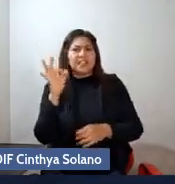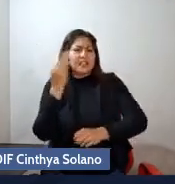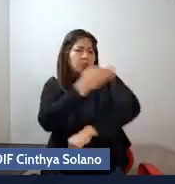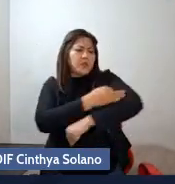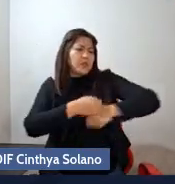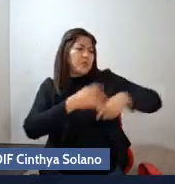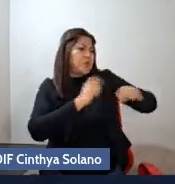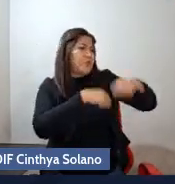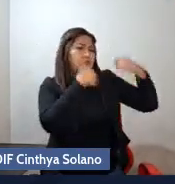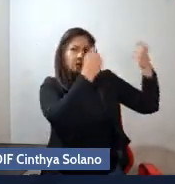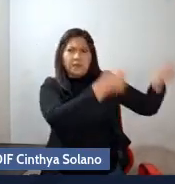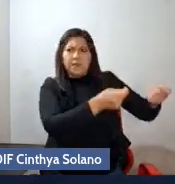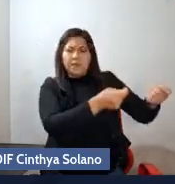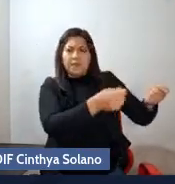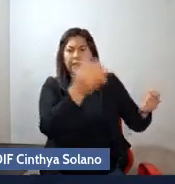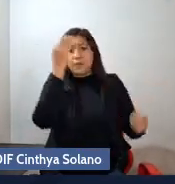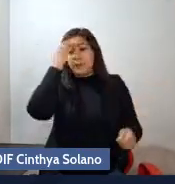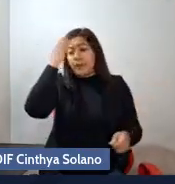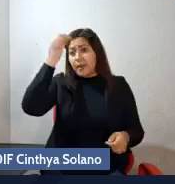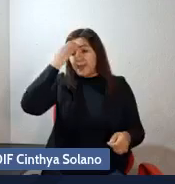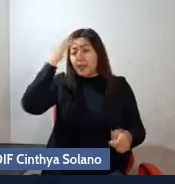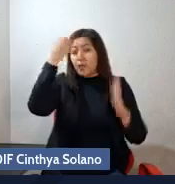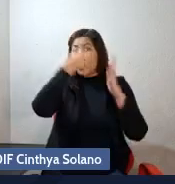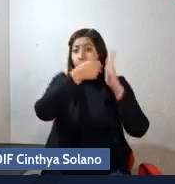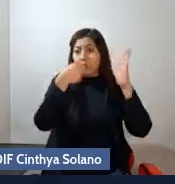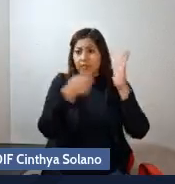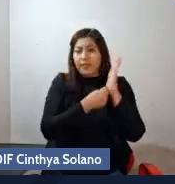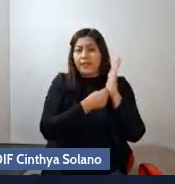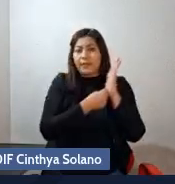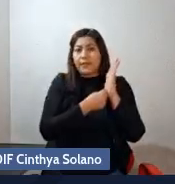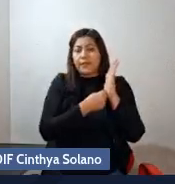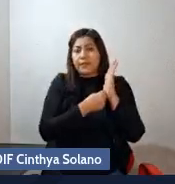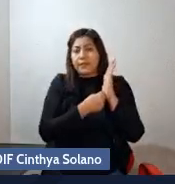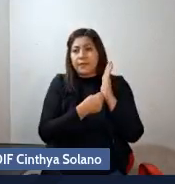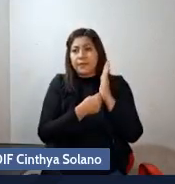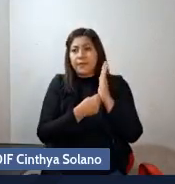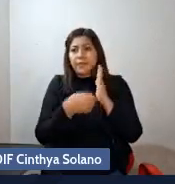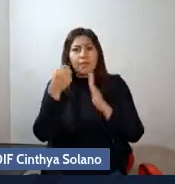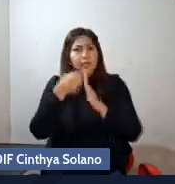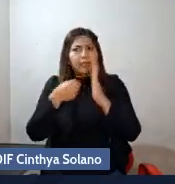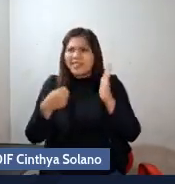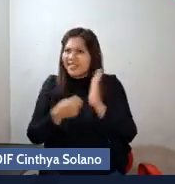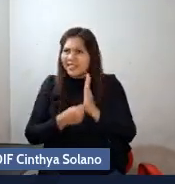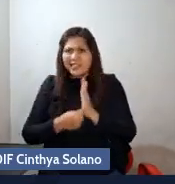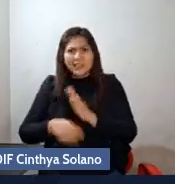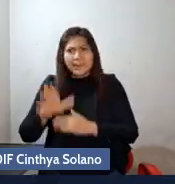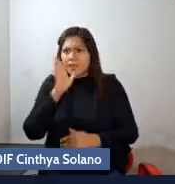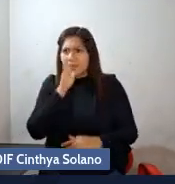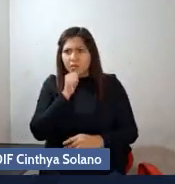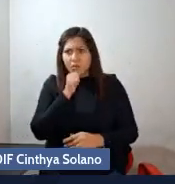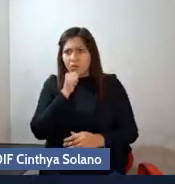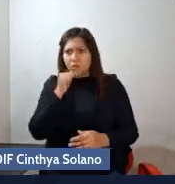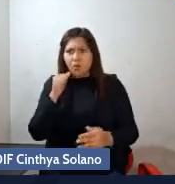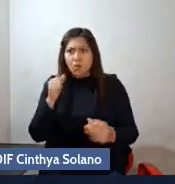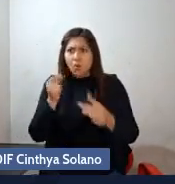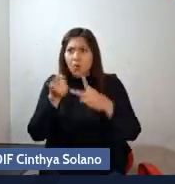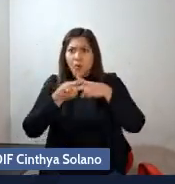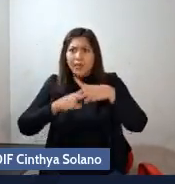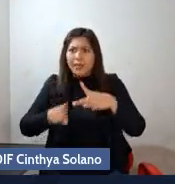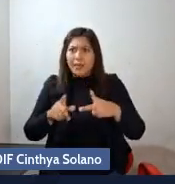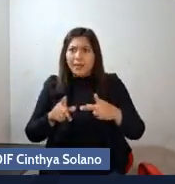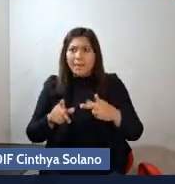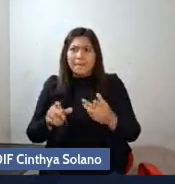del testamento. El testamento no puede ser ejecutado hasta que no fallezca la persona.